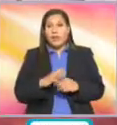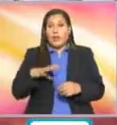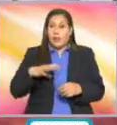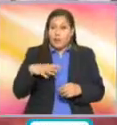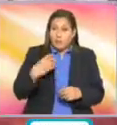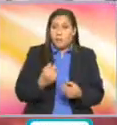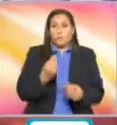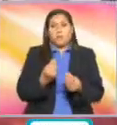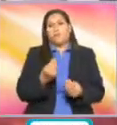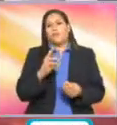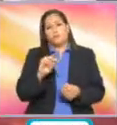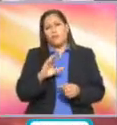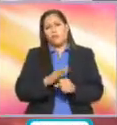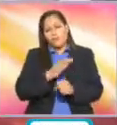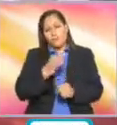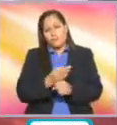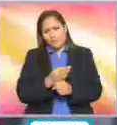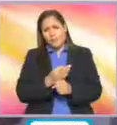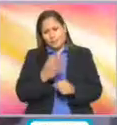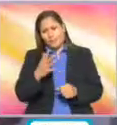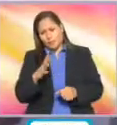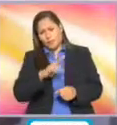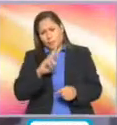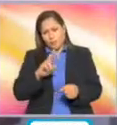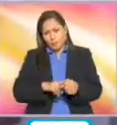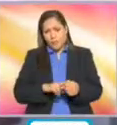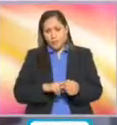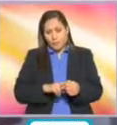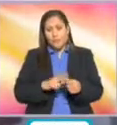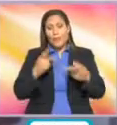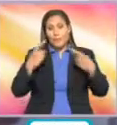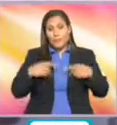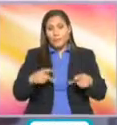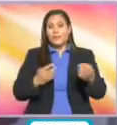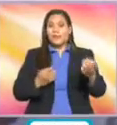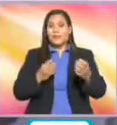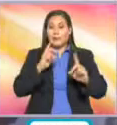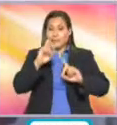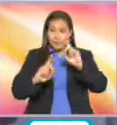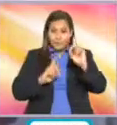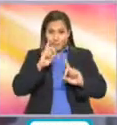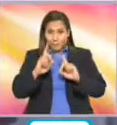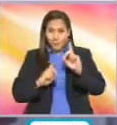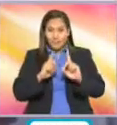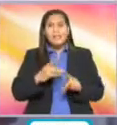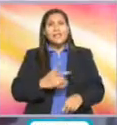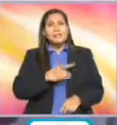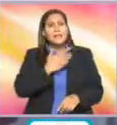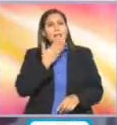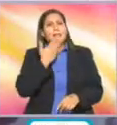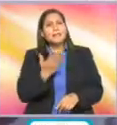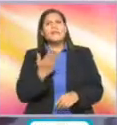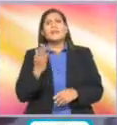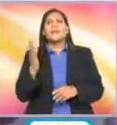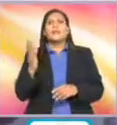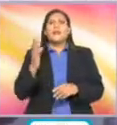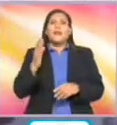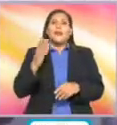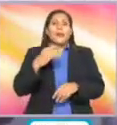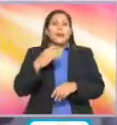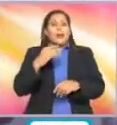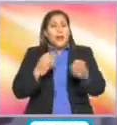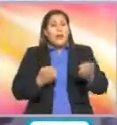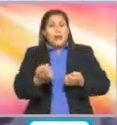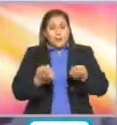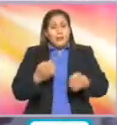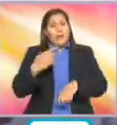sí, Sí. la verdad, sí. Y en general, la gente que regularmente practica deporte dice que se siente bien durante y después del ejercicio, ¿no? O sea, es Así